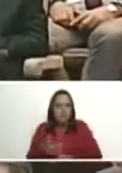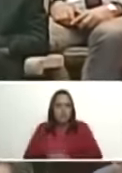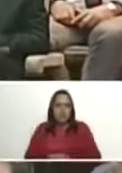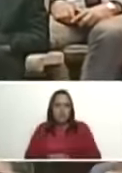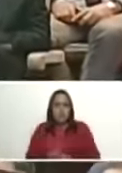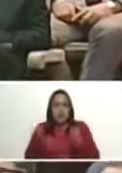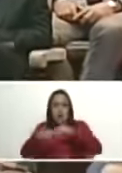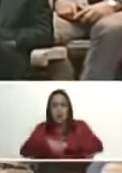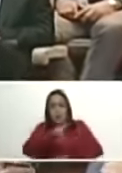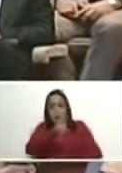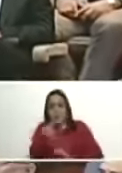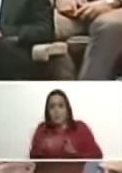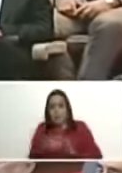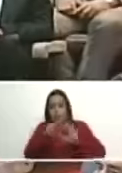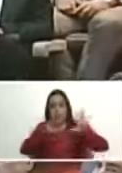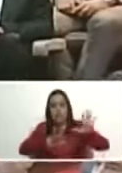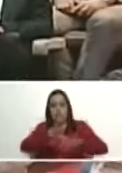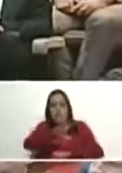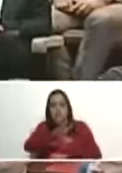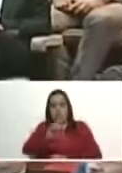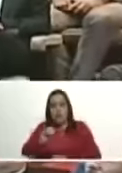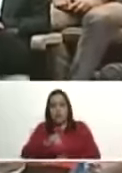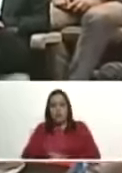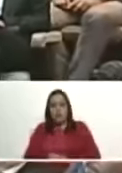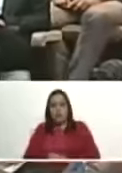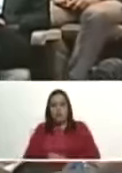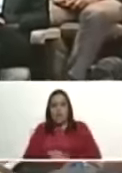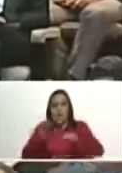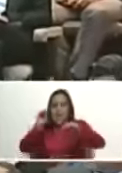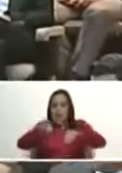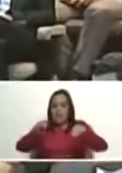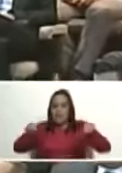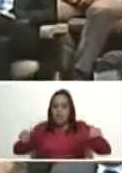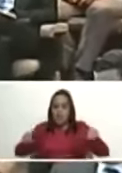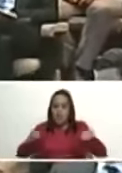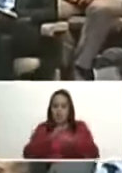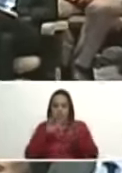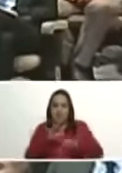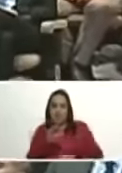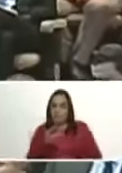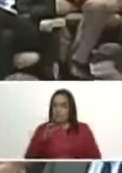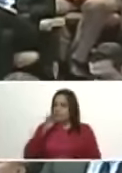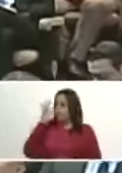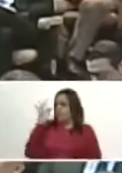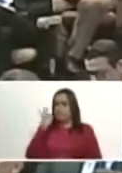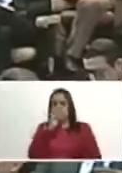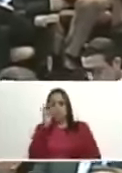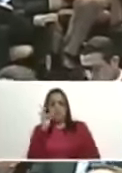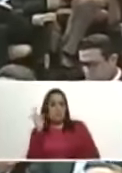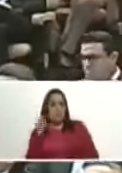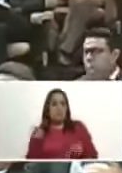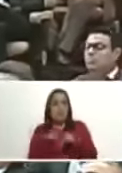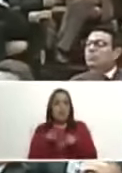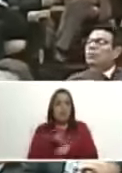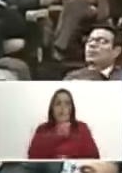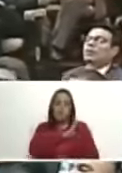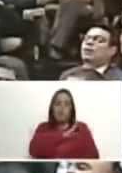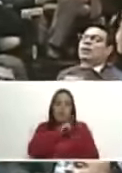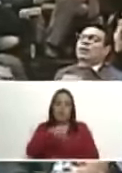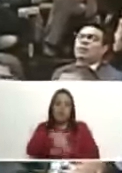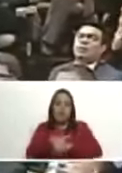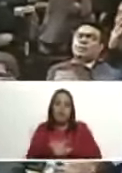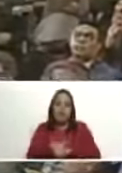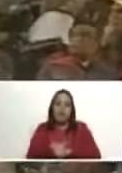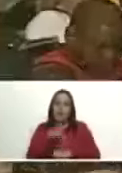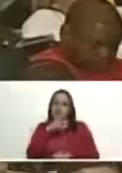de 1850 anunciaron de manera arrogante, como caracterizó ese imperio, ya no